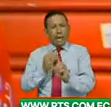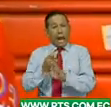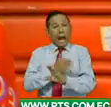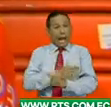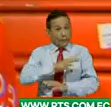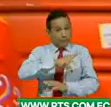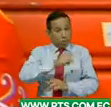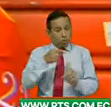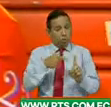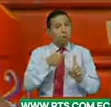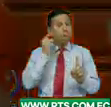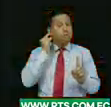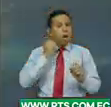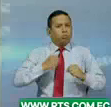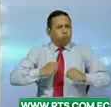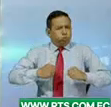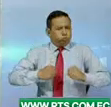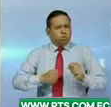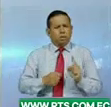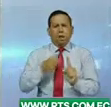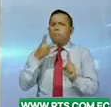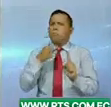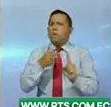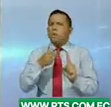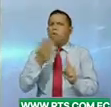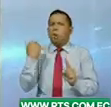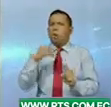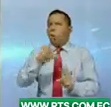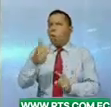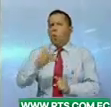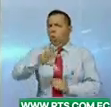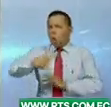robado en otra farmacia, en otra cadena. Informó José Morales.